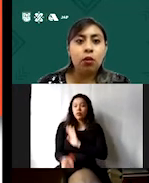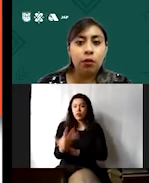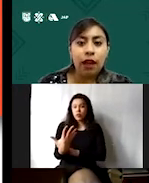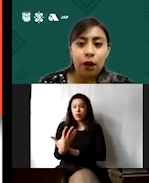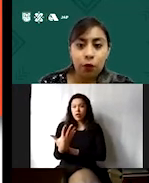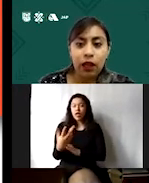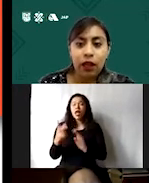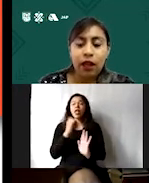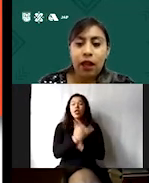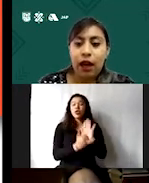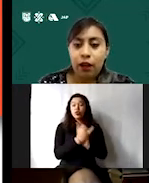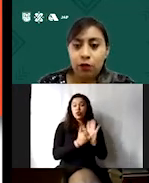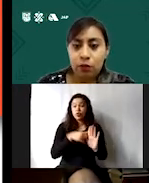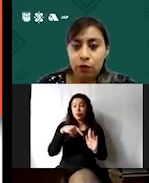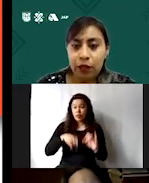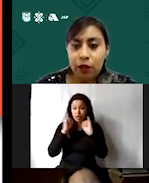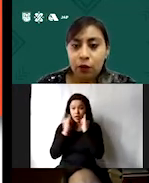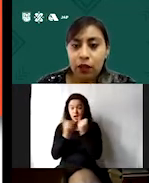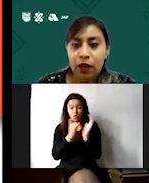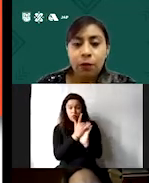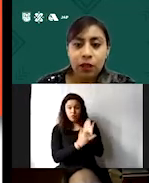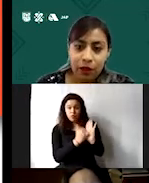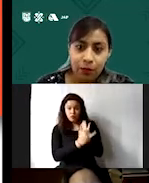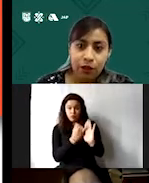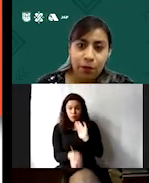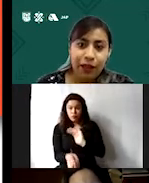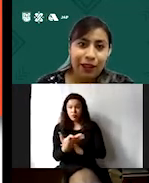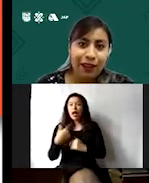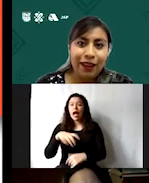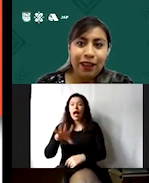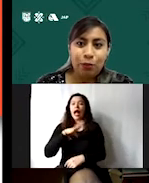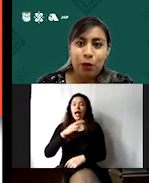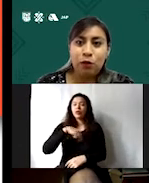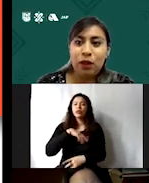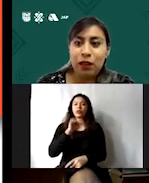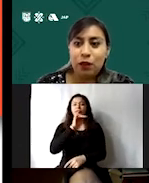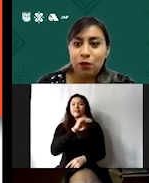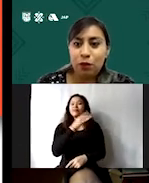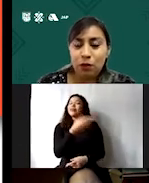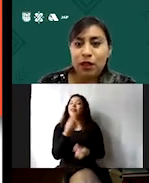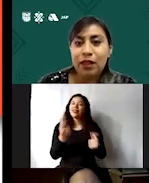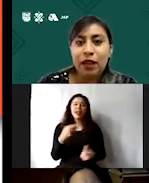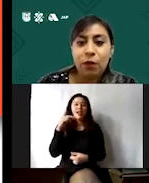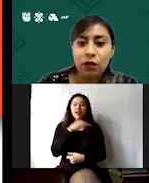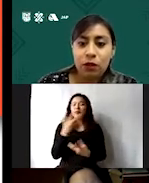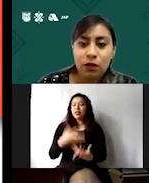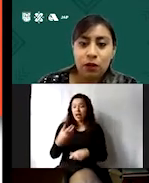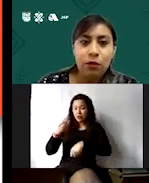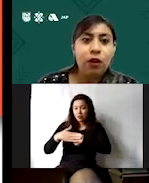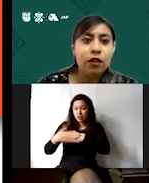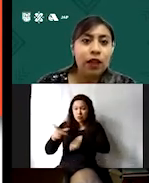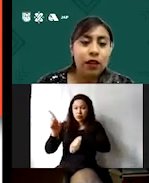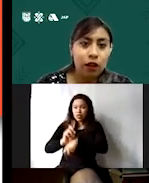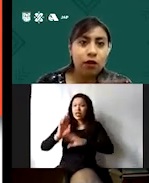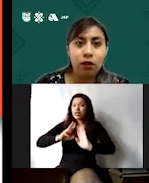canal de YouTube de la Junta. Ahí los van a encontrar. Vamos a meter presión para que esperemos en estos próximos días ya tengamos